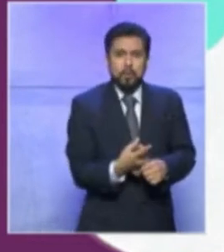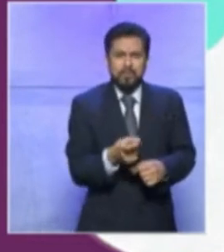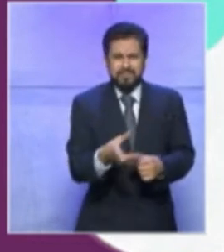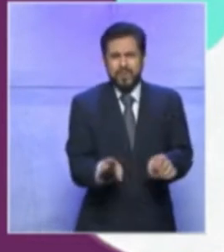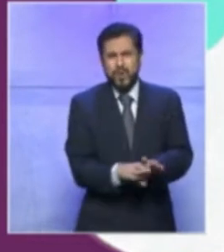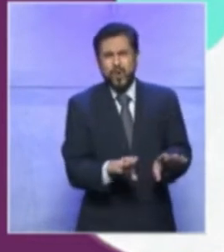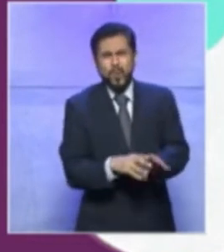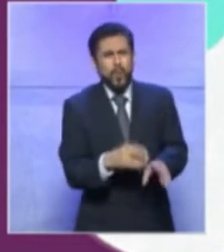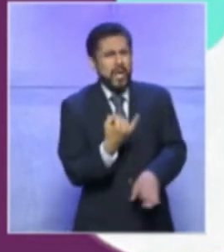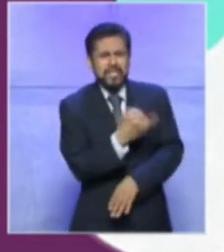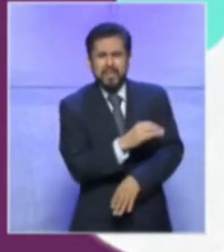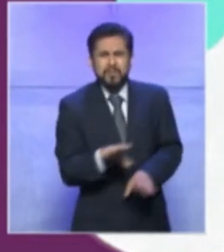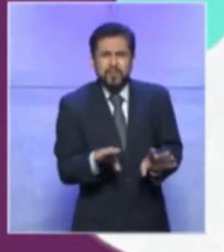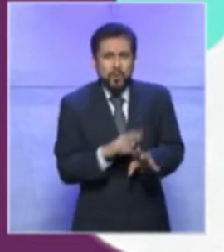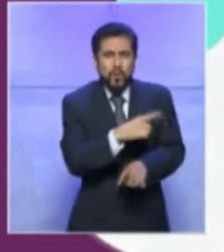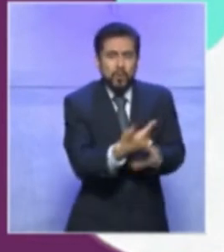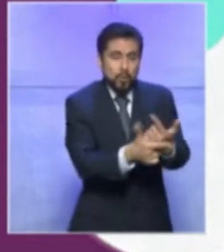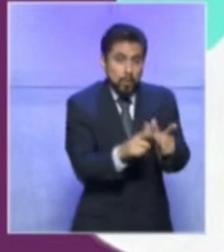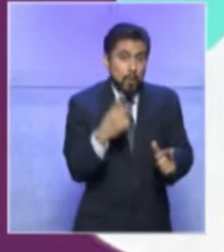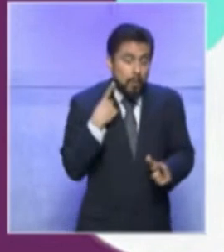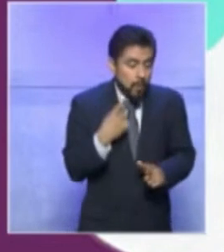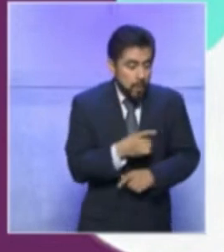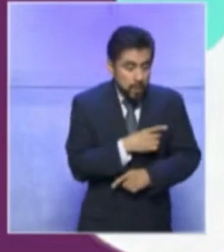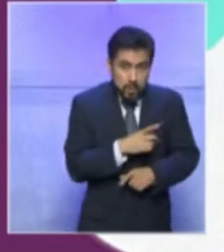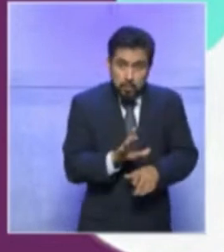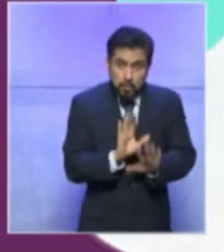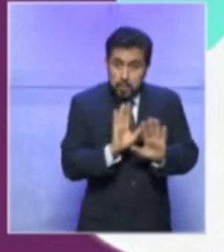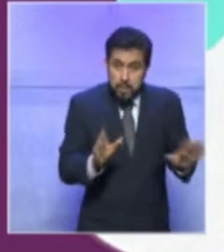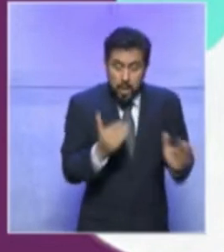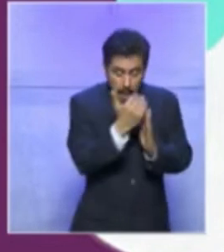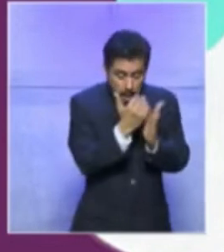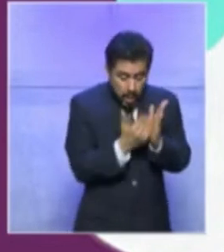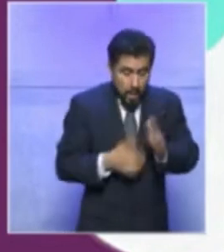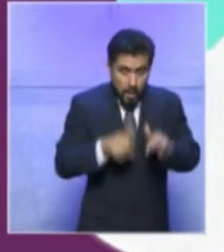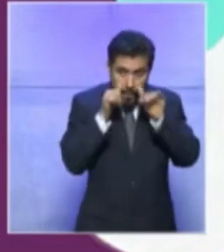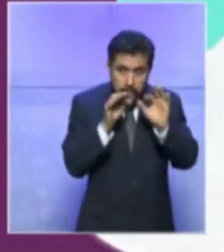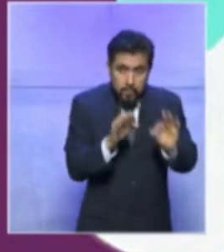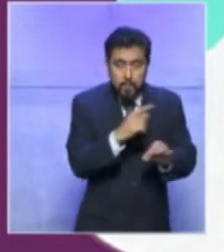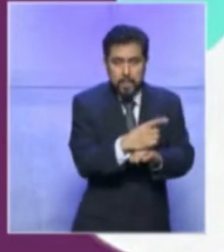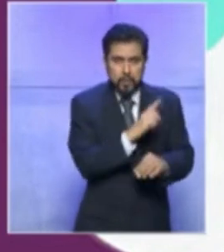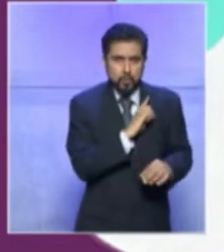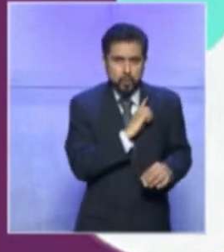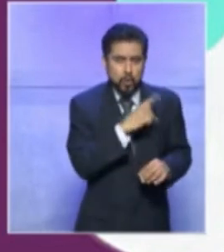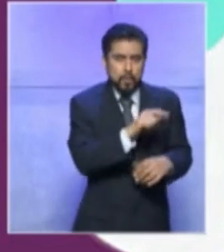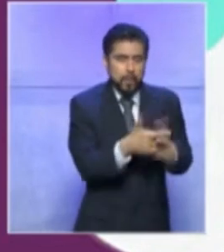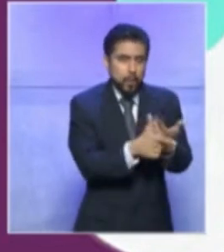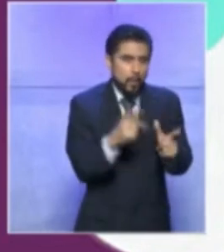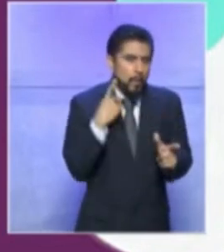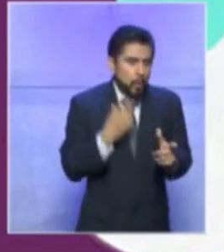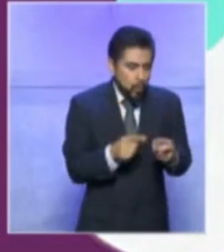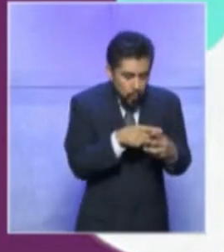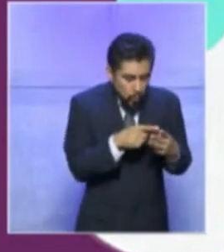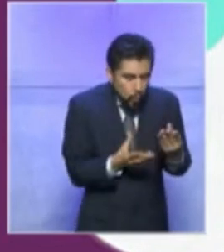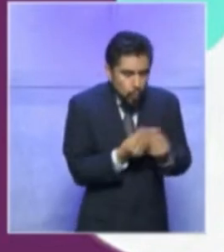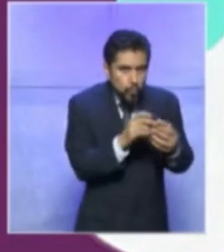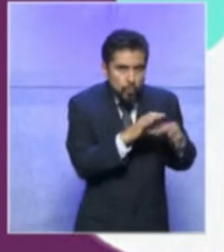radicaría en que solamente un partido habría cumplido tal requisito de postulación individual, pero claramente sería irracional que por